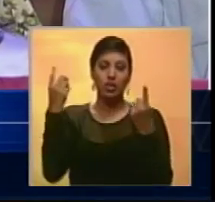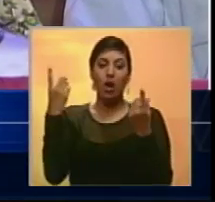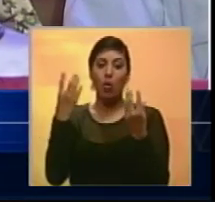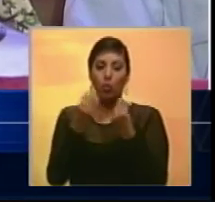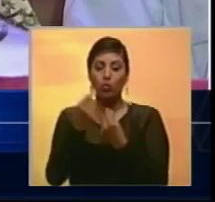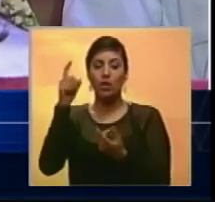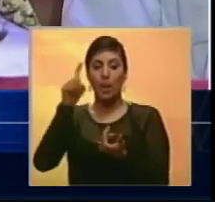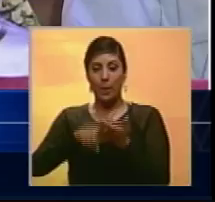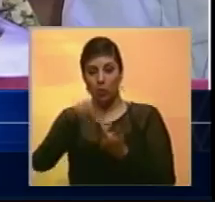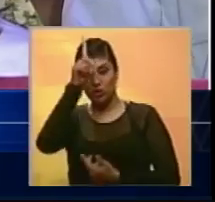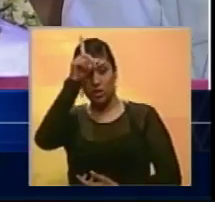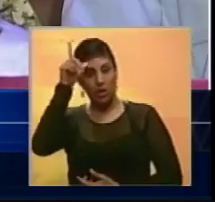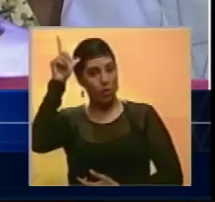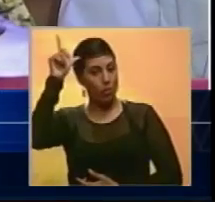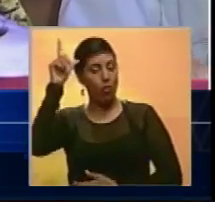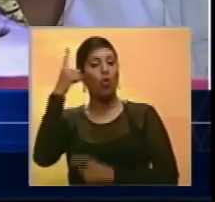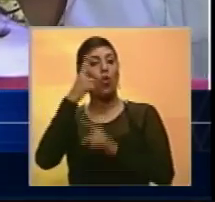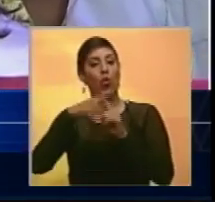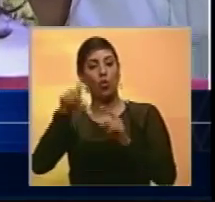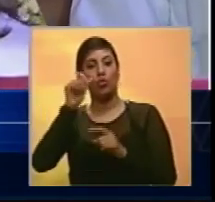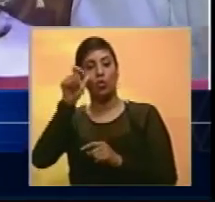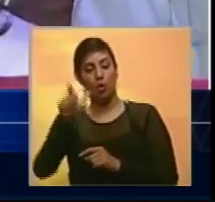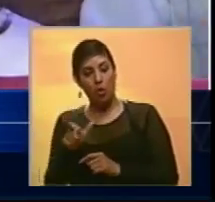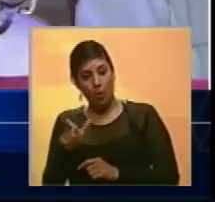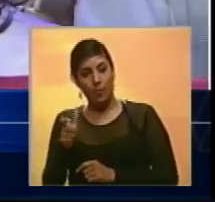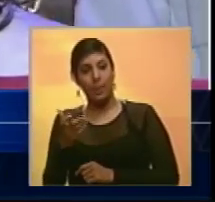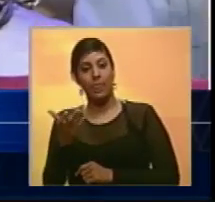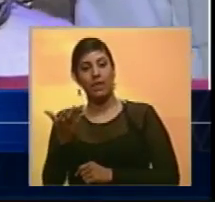Tintori, junto a Antonieta Mendoza de López,